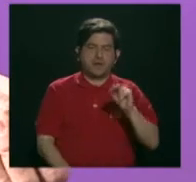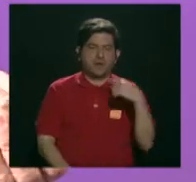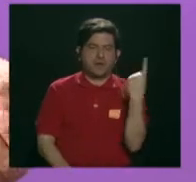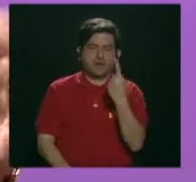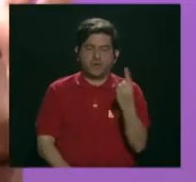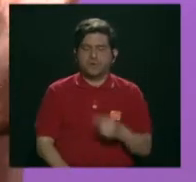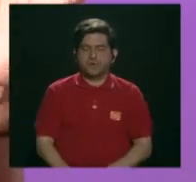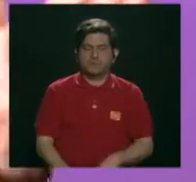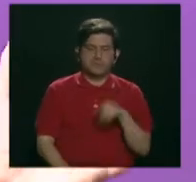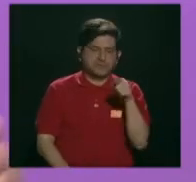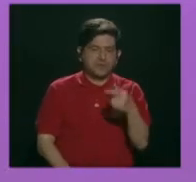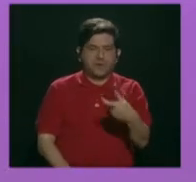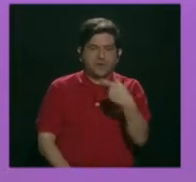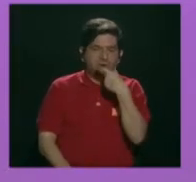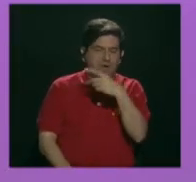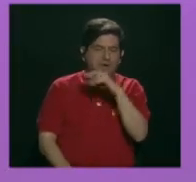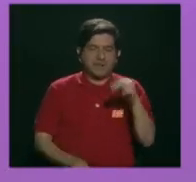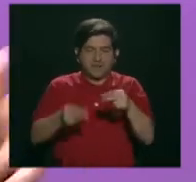y Pinto Chips,